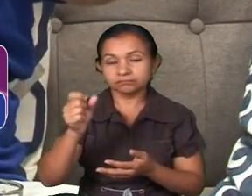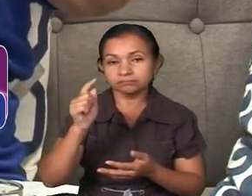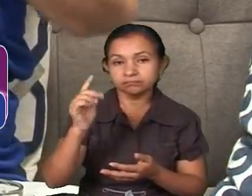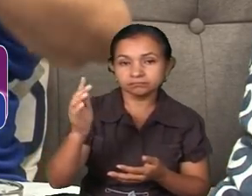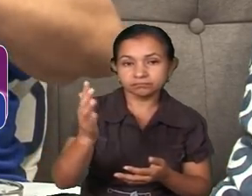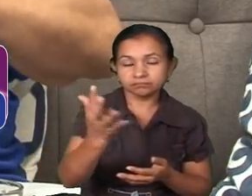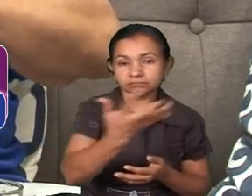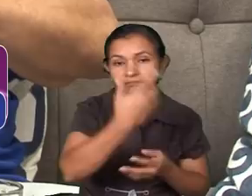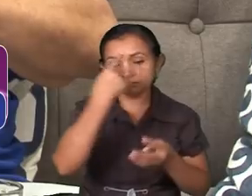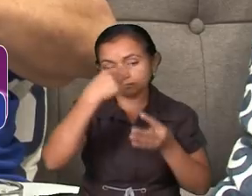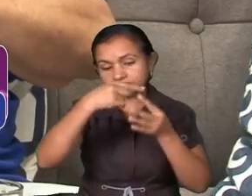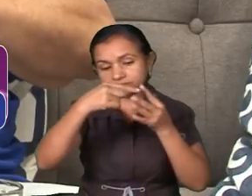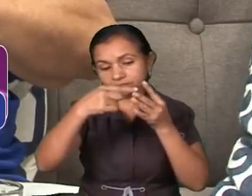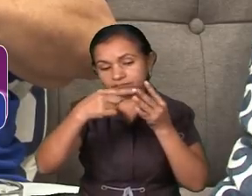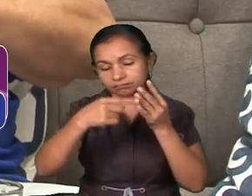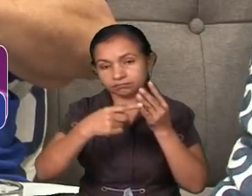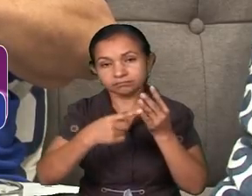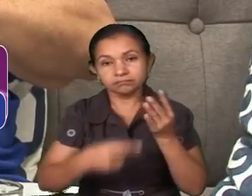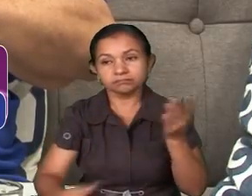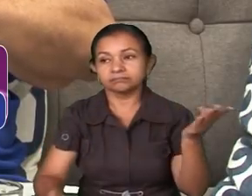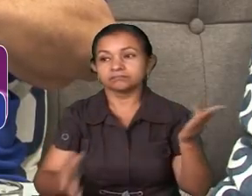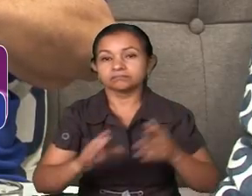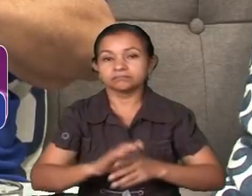nuestra cuarta generación.